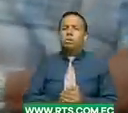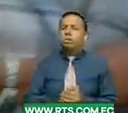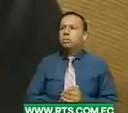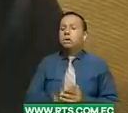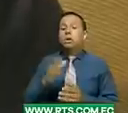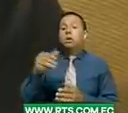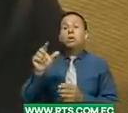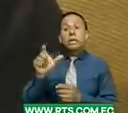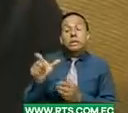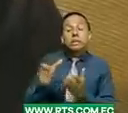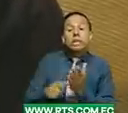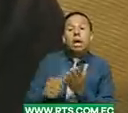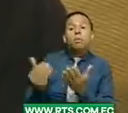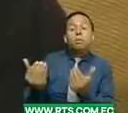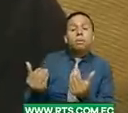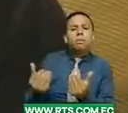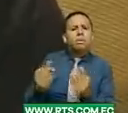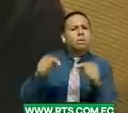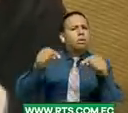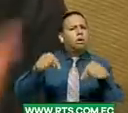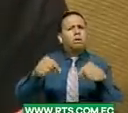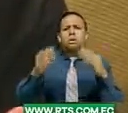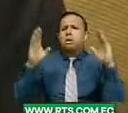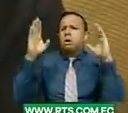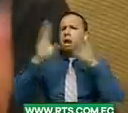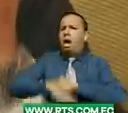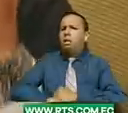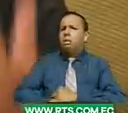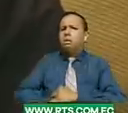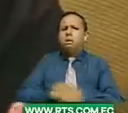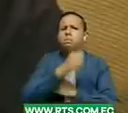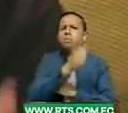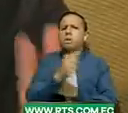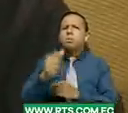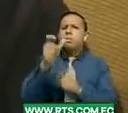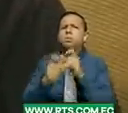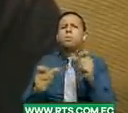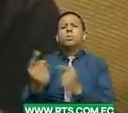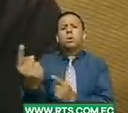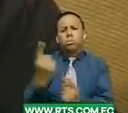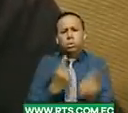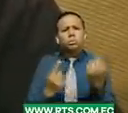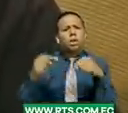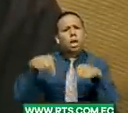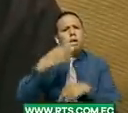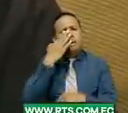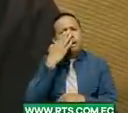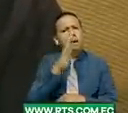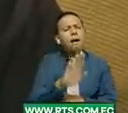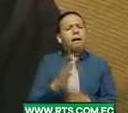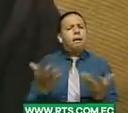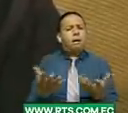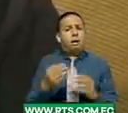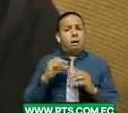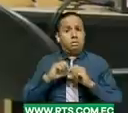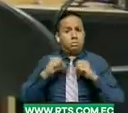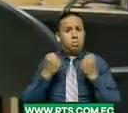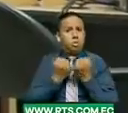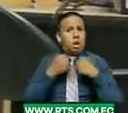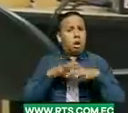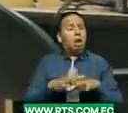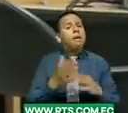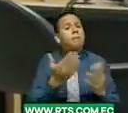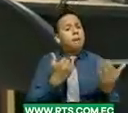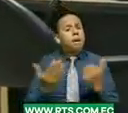cédula. Todos los trámites son gratuitos, son personales, son en el banco. Banecuador no pide información a través de las redes sociales.